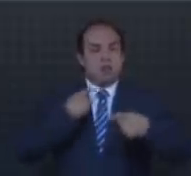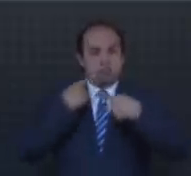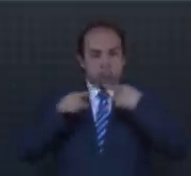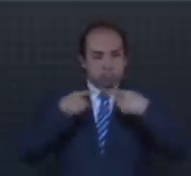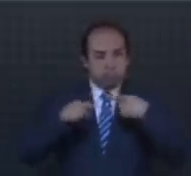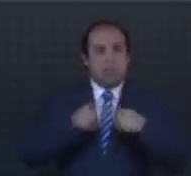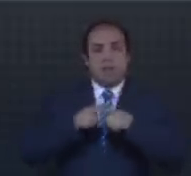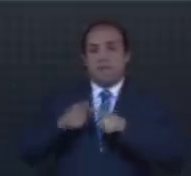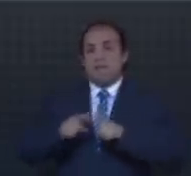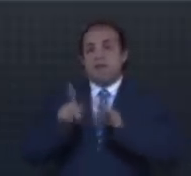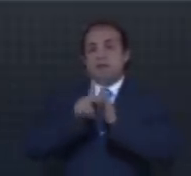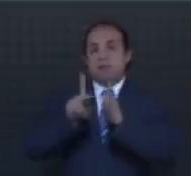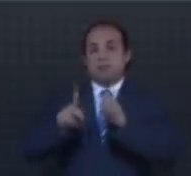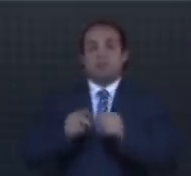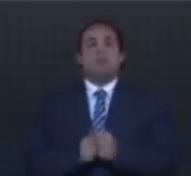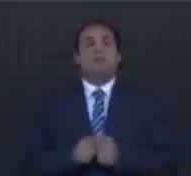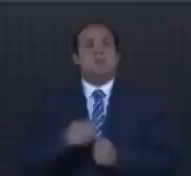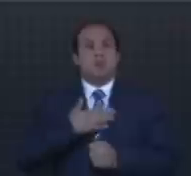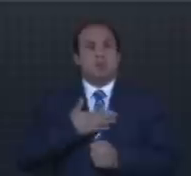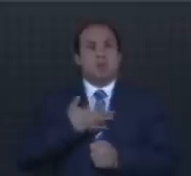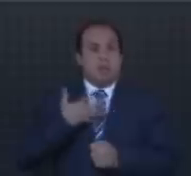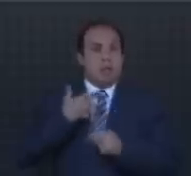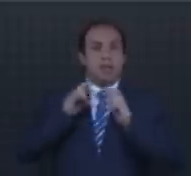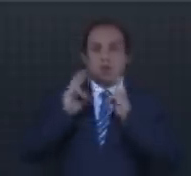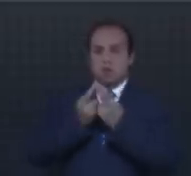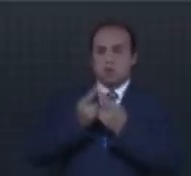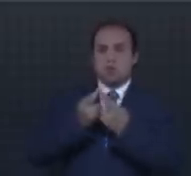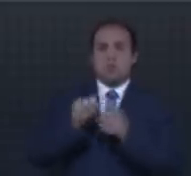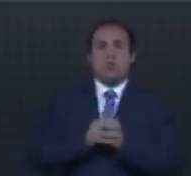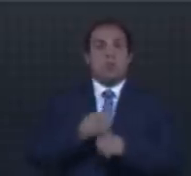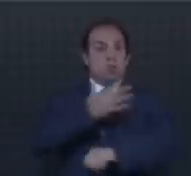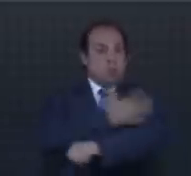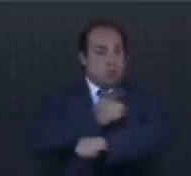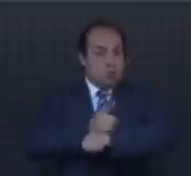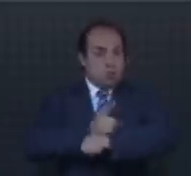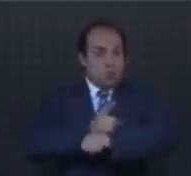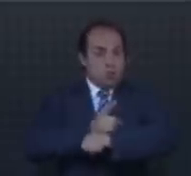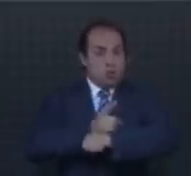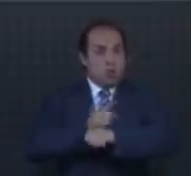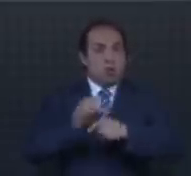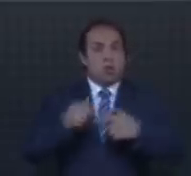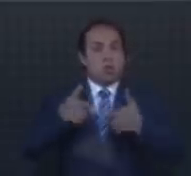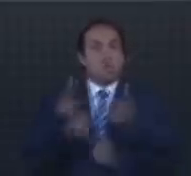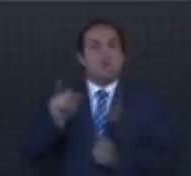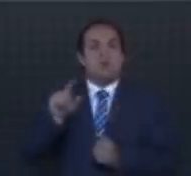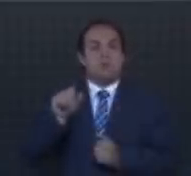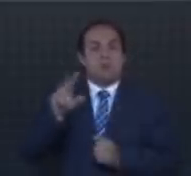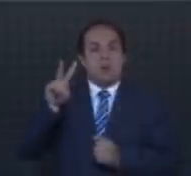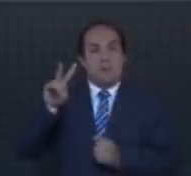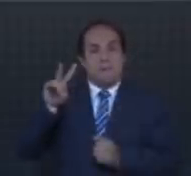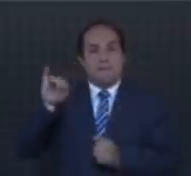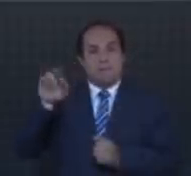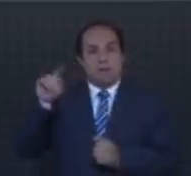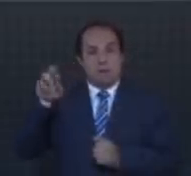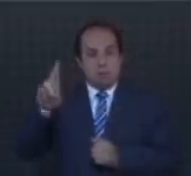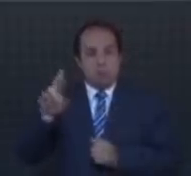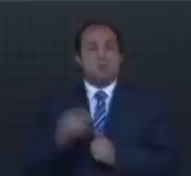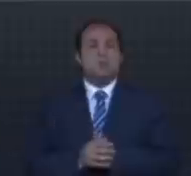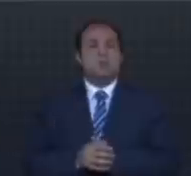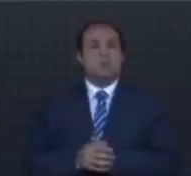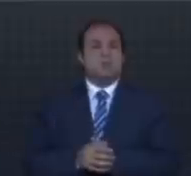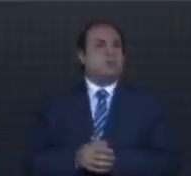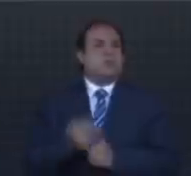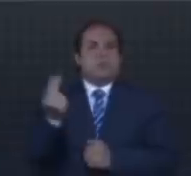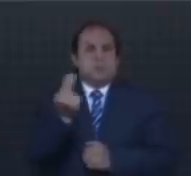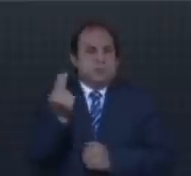comunicación, yo me encontraba reunido precisamente con los coordinadores parlamentarios de los grupos de la oposición. No había